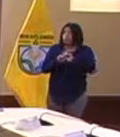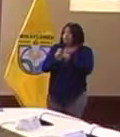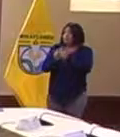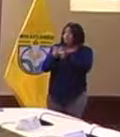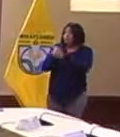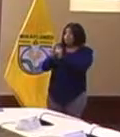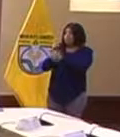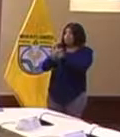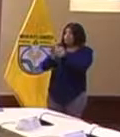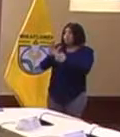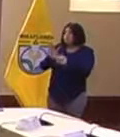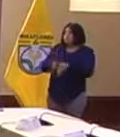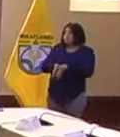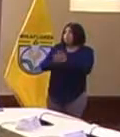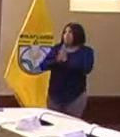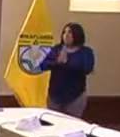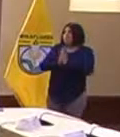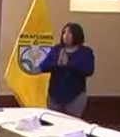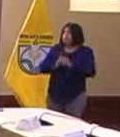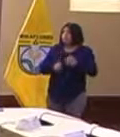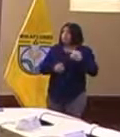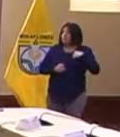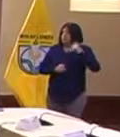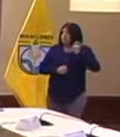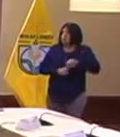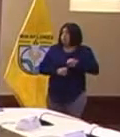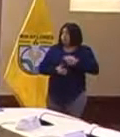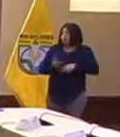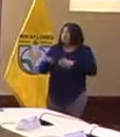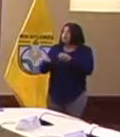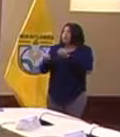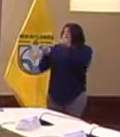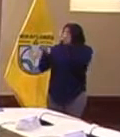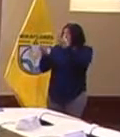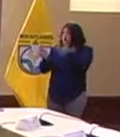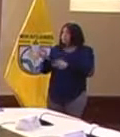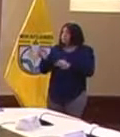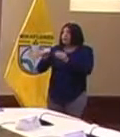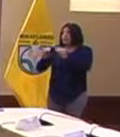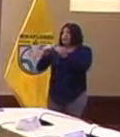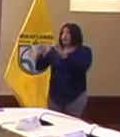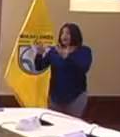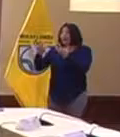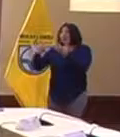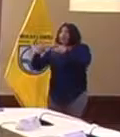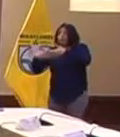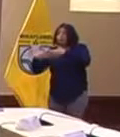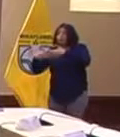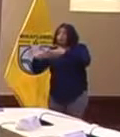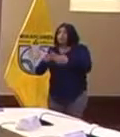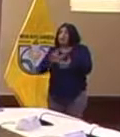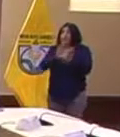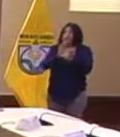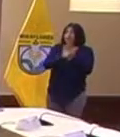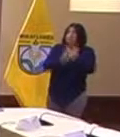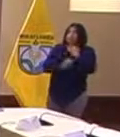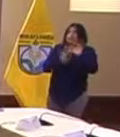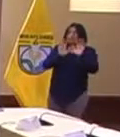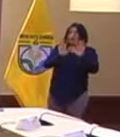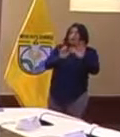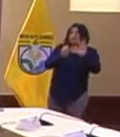reglamento solicitado por la Procuraduría Pública de Miraflores y obedece básicamente a la adecuación del reglamento al decreto legislativo